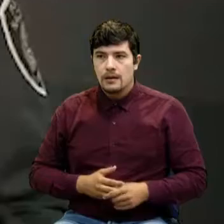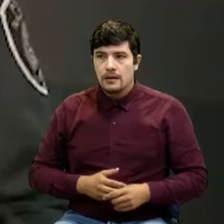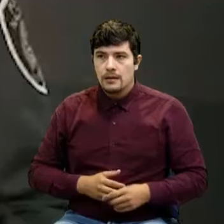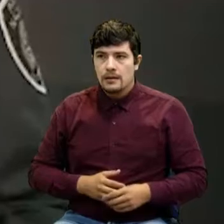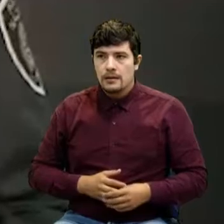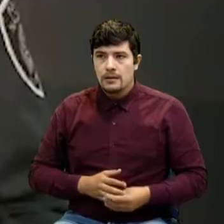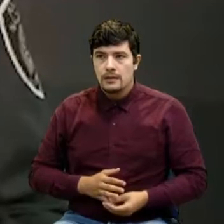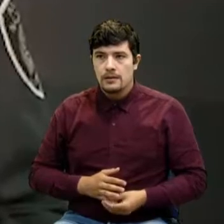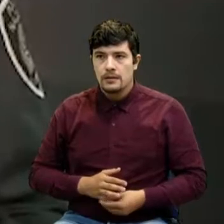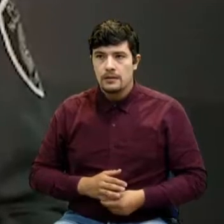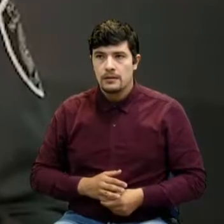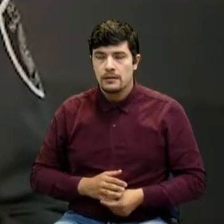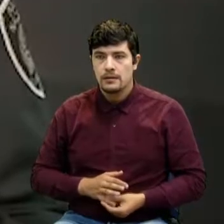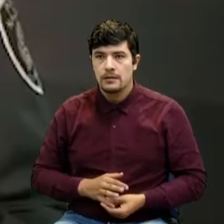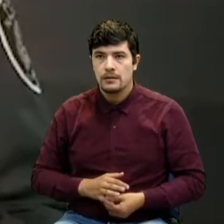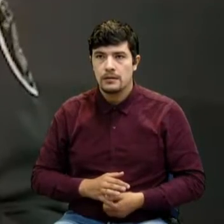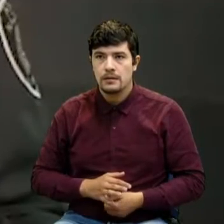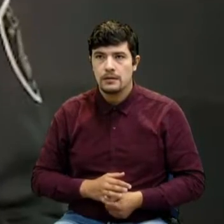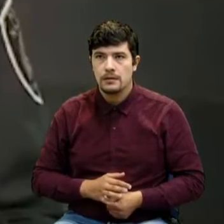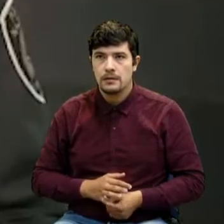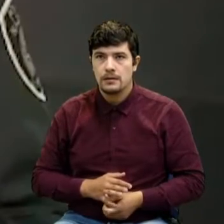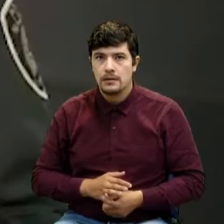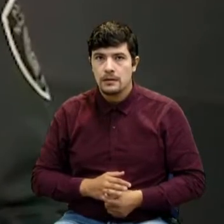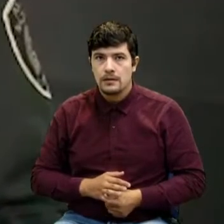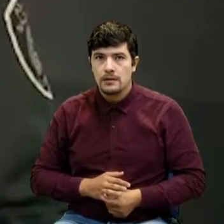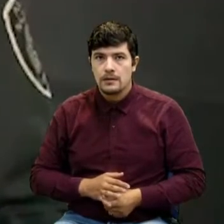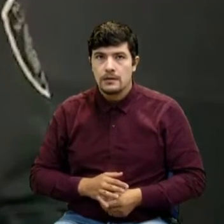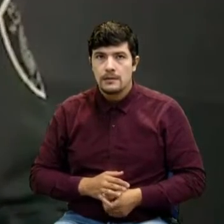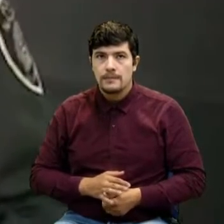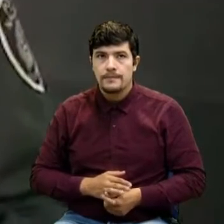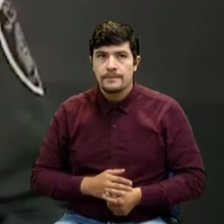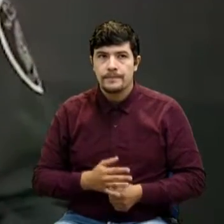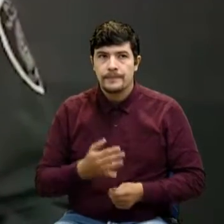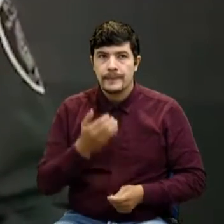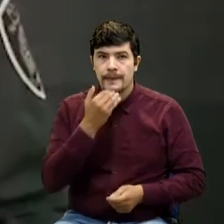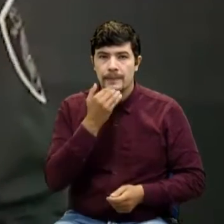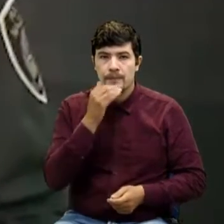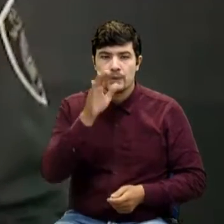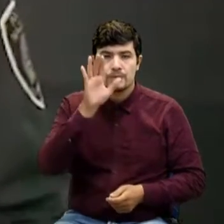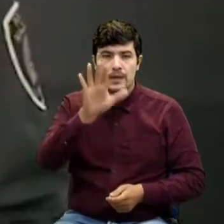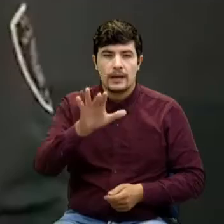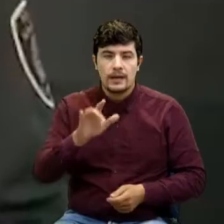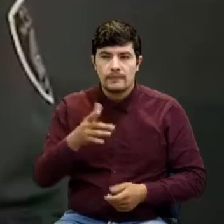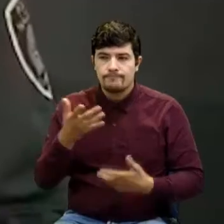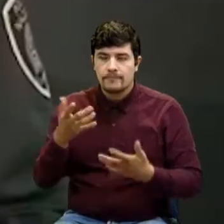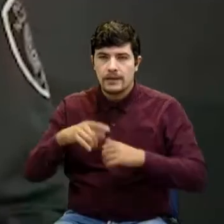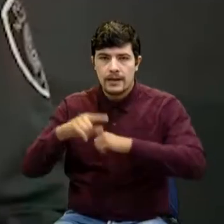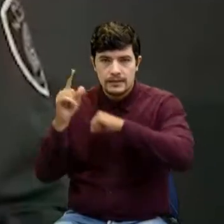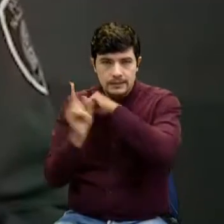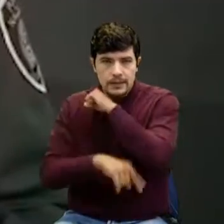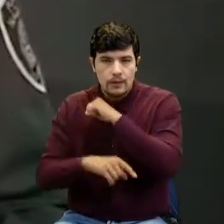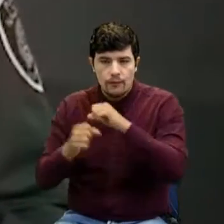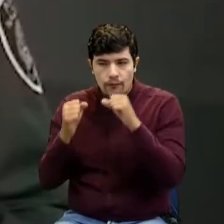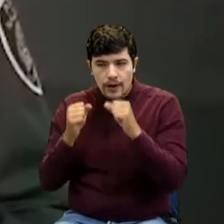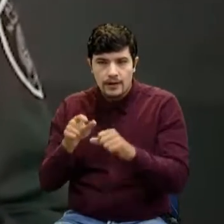sancionar o llamar la atención severamente a un hijo. Ese es el sentimiento.